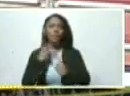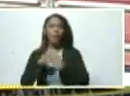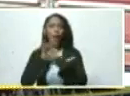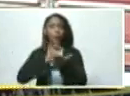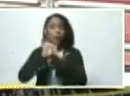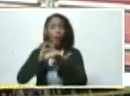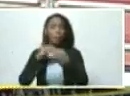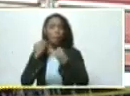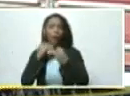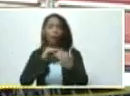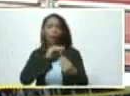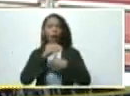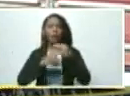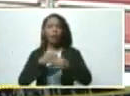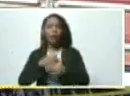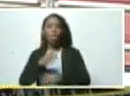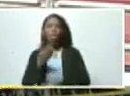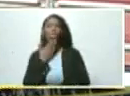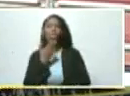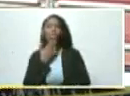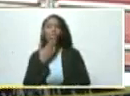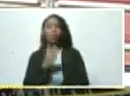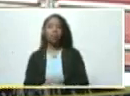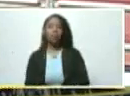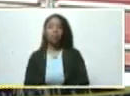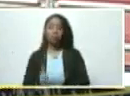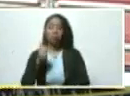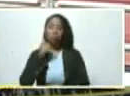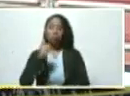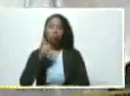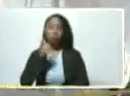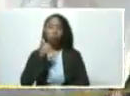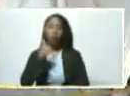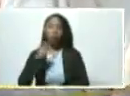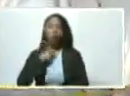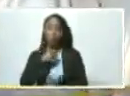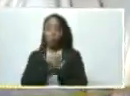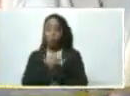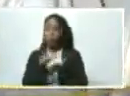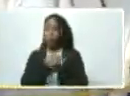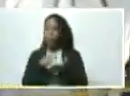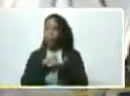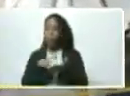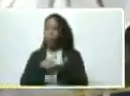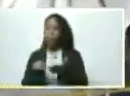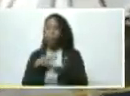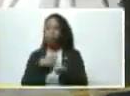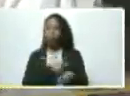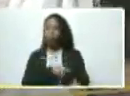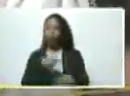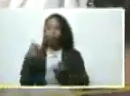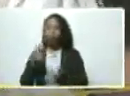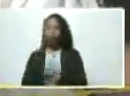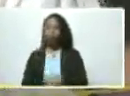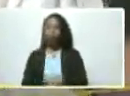para combatir el ocio. Muy bien. Tomo nota y lo llevo.